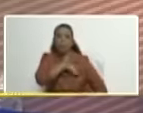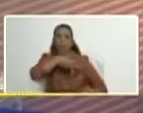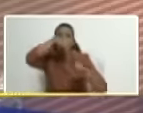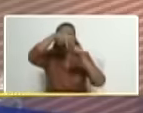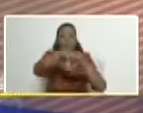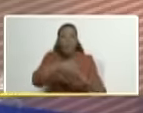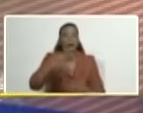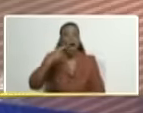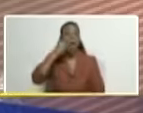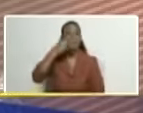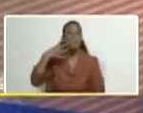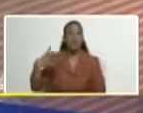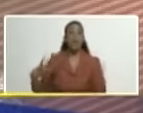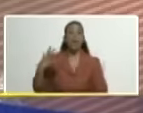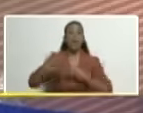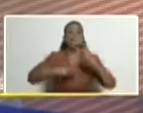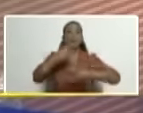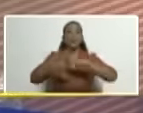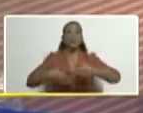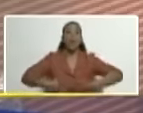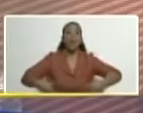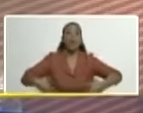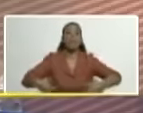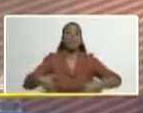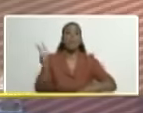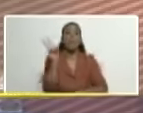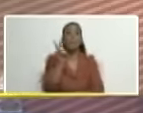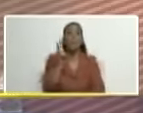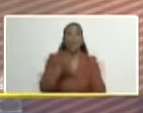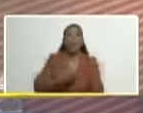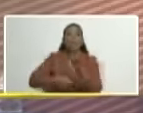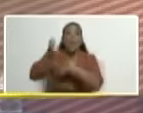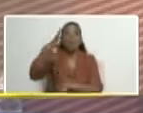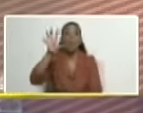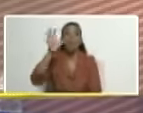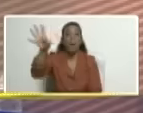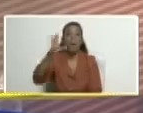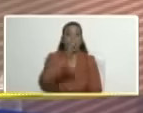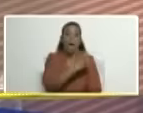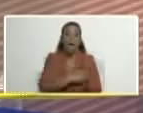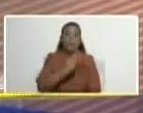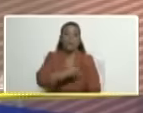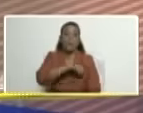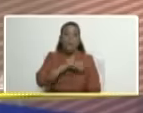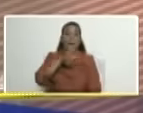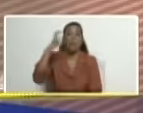los blancos criollos que producían la riqueza que iba para los mercados mundiales.